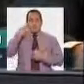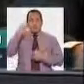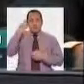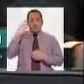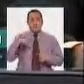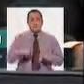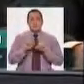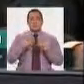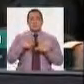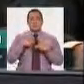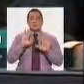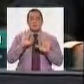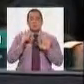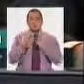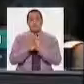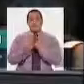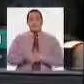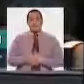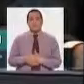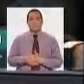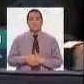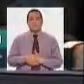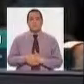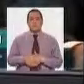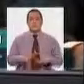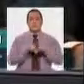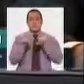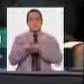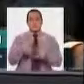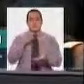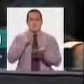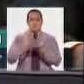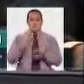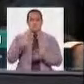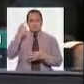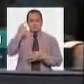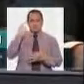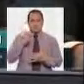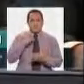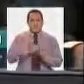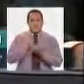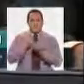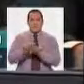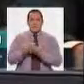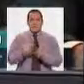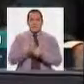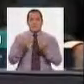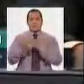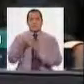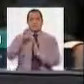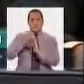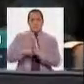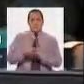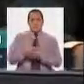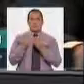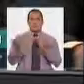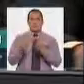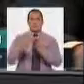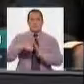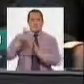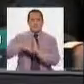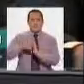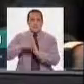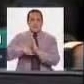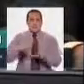político, seguramente minusválido, digamos, de poder plantear una cuestión menor,